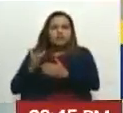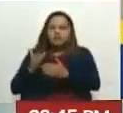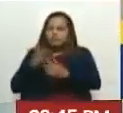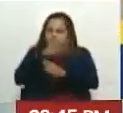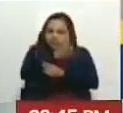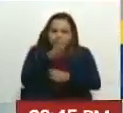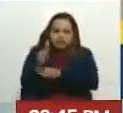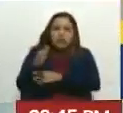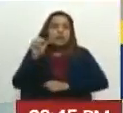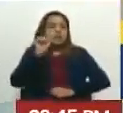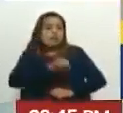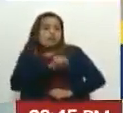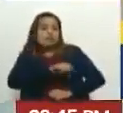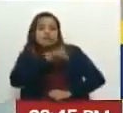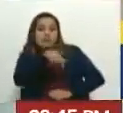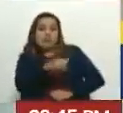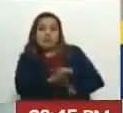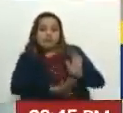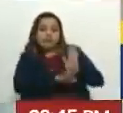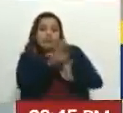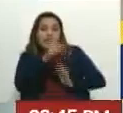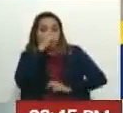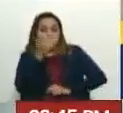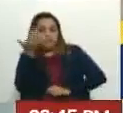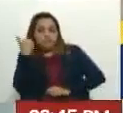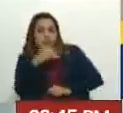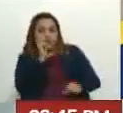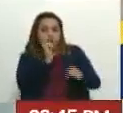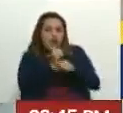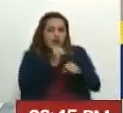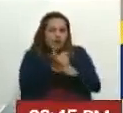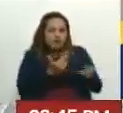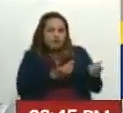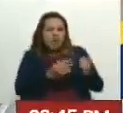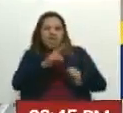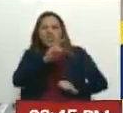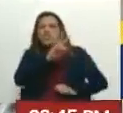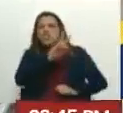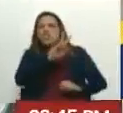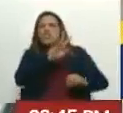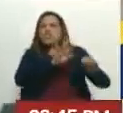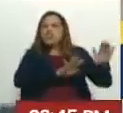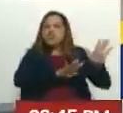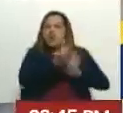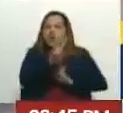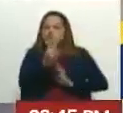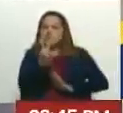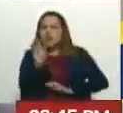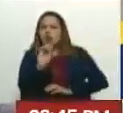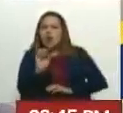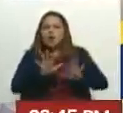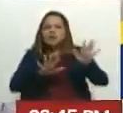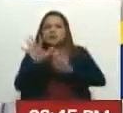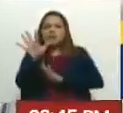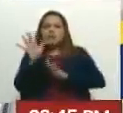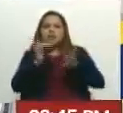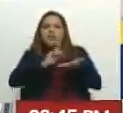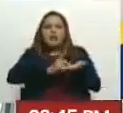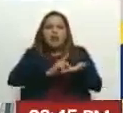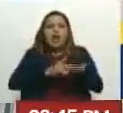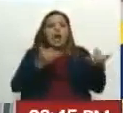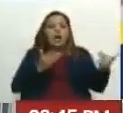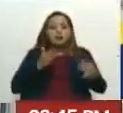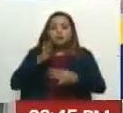Además también eso creció. El año pasado trabajamos, si no me equivoco, en 12 o en 15 parroquias, y este año tenemos pensado trabajar en las